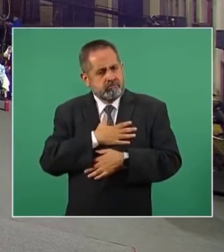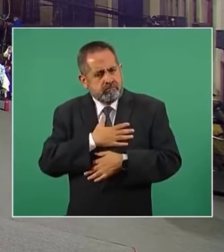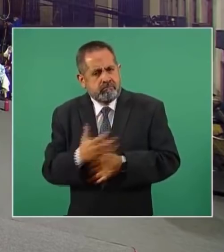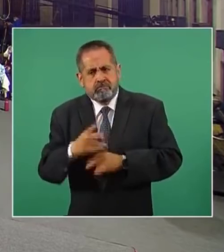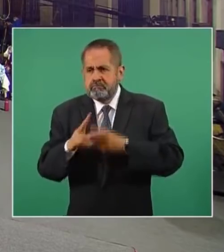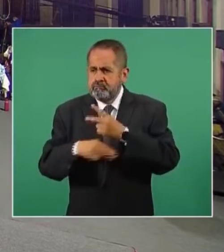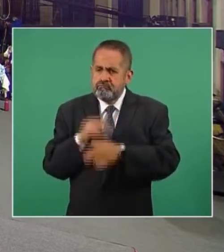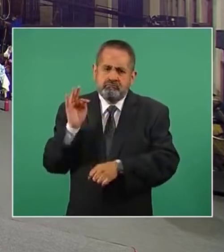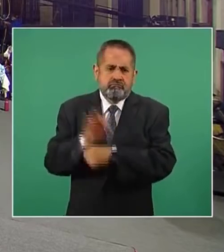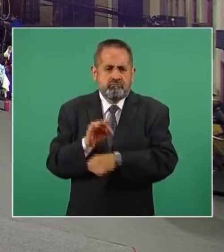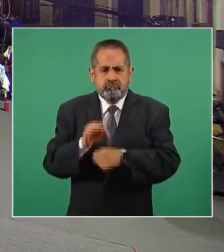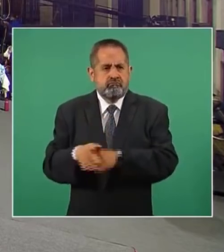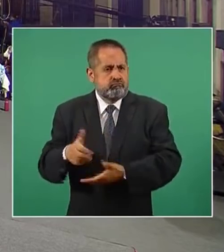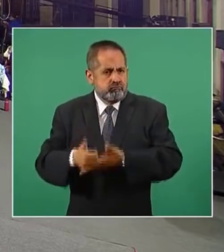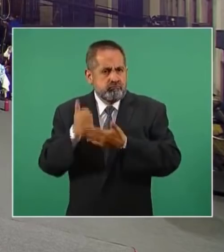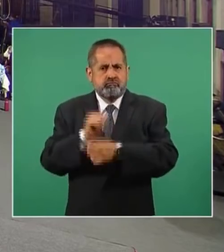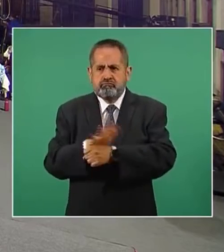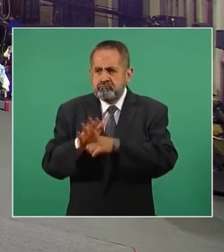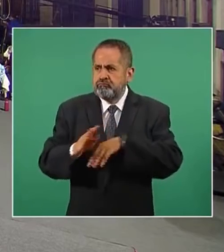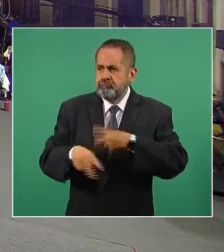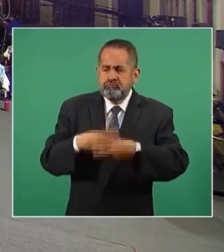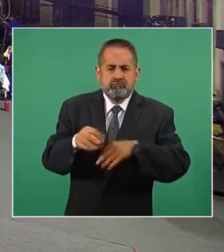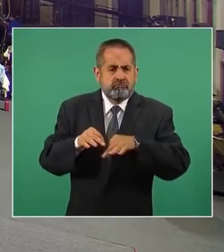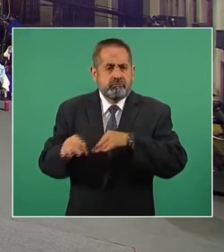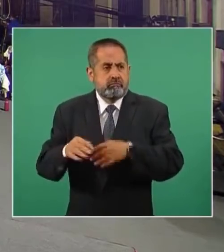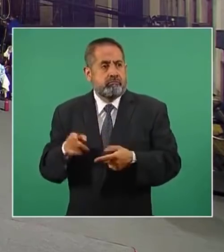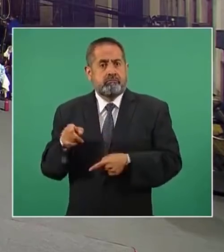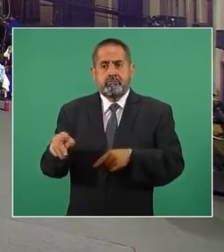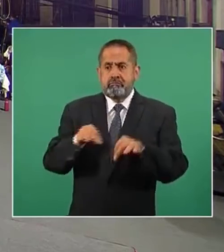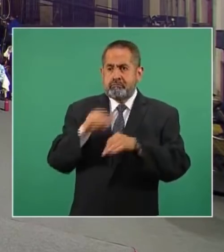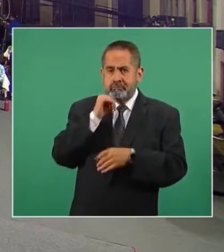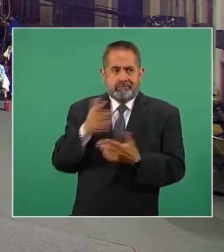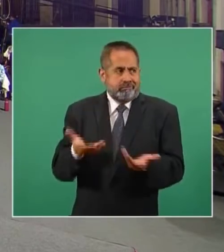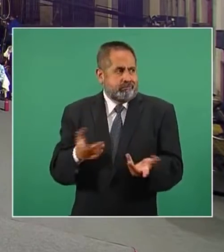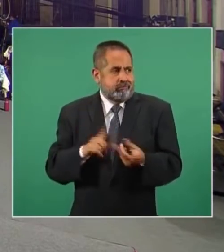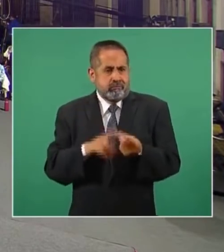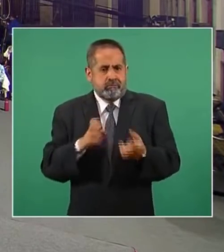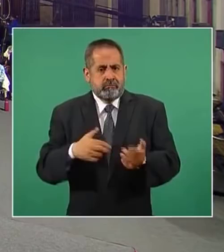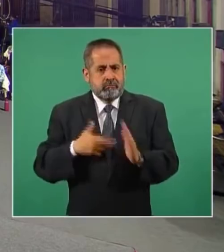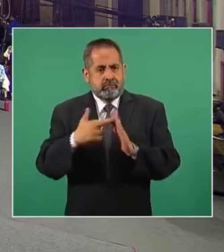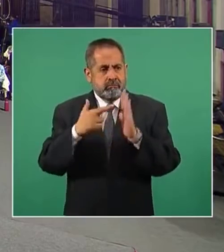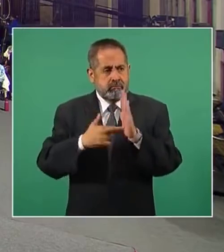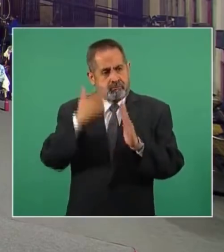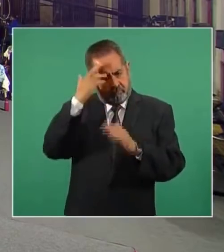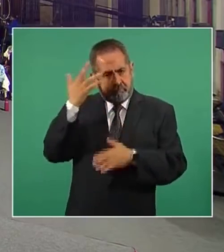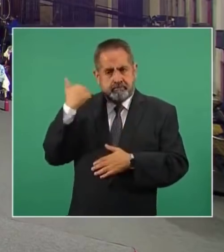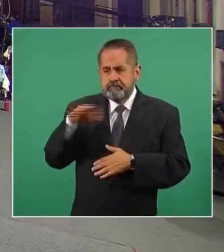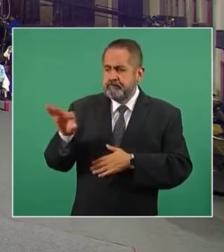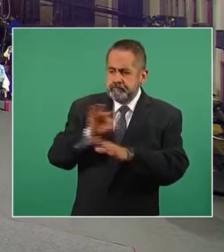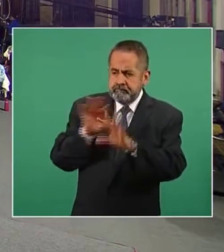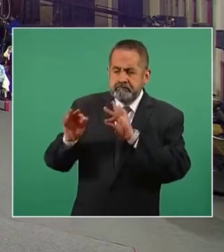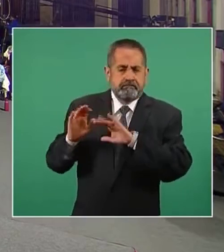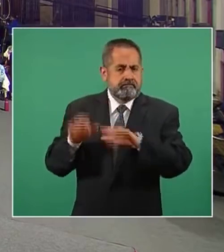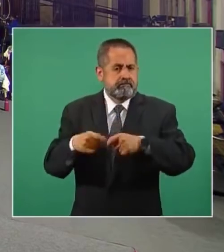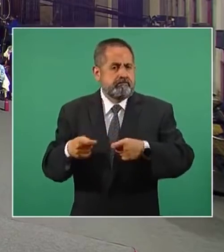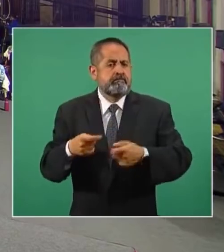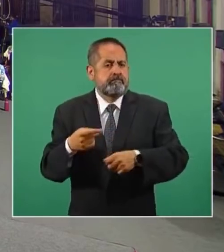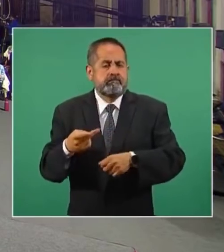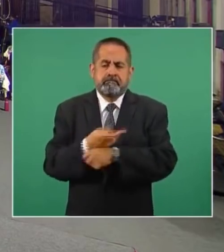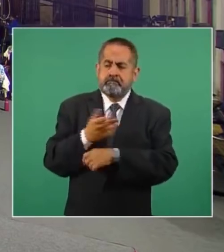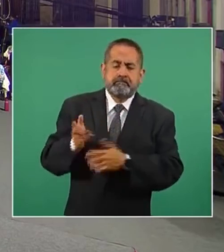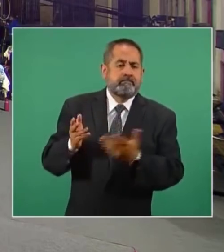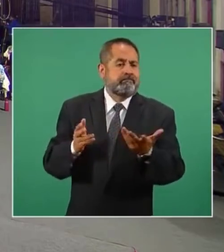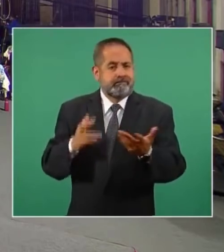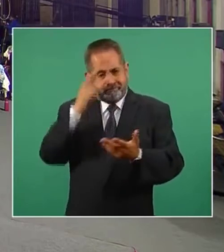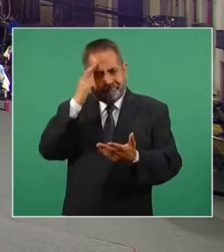educación en tiempos de contingencia sanitarias en el país y que exigen se respeten los criterios con los que fueron seleccionados hago mención que anteriormente ya